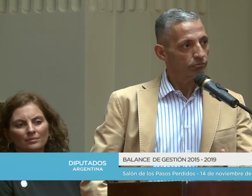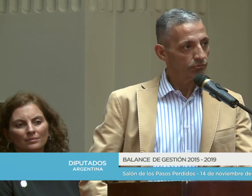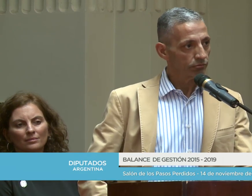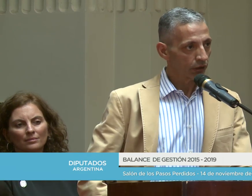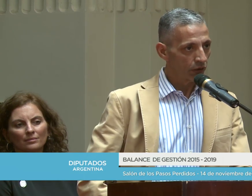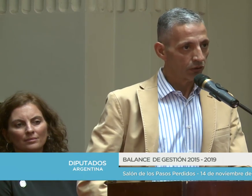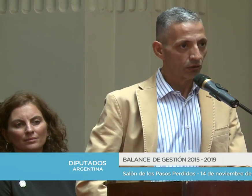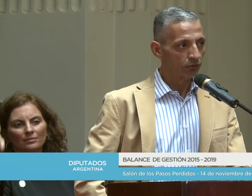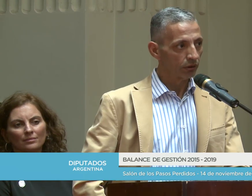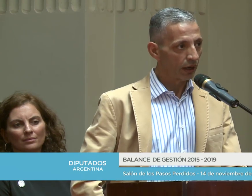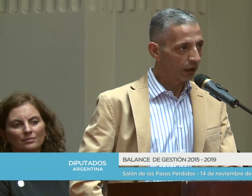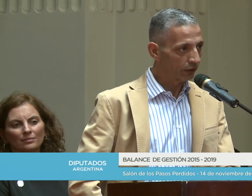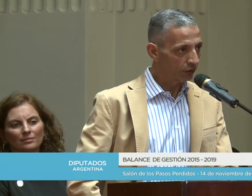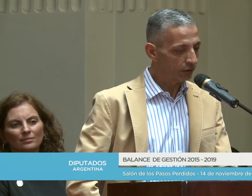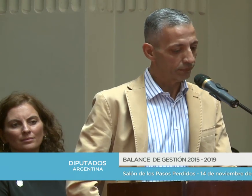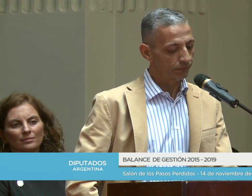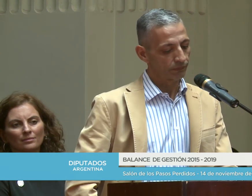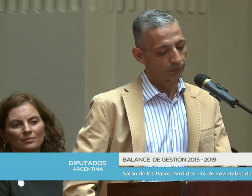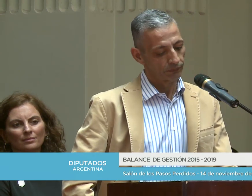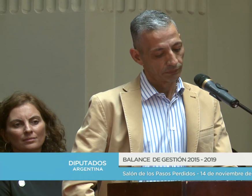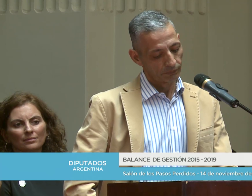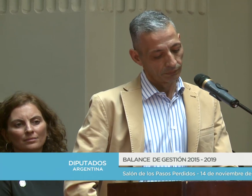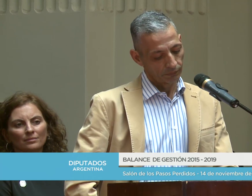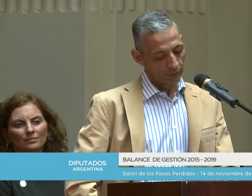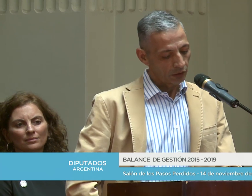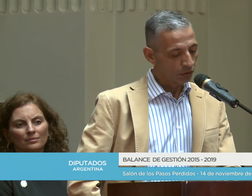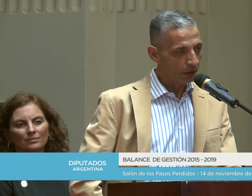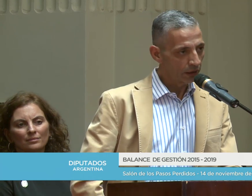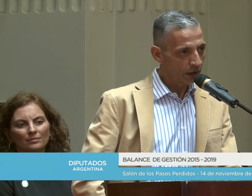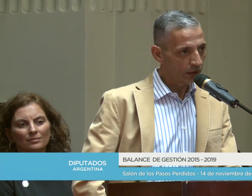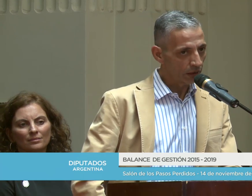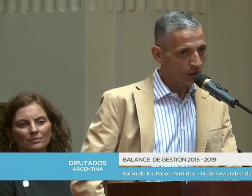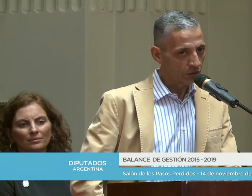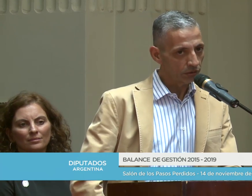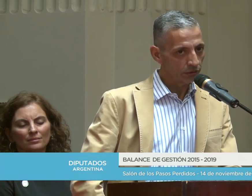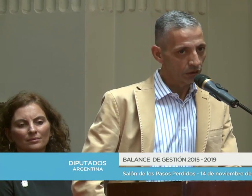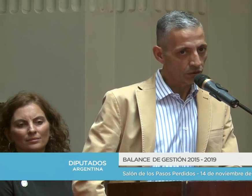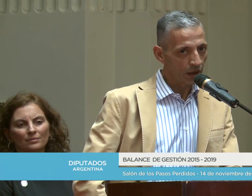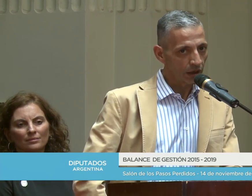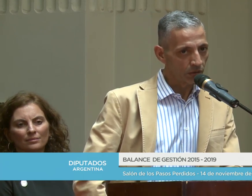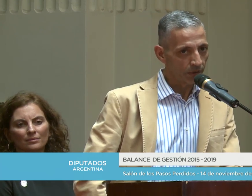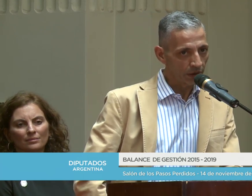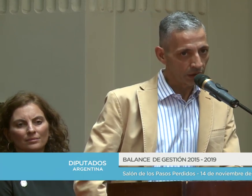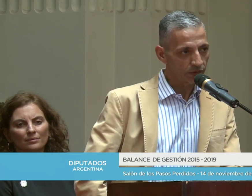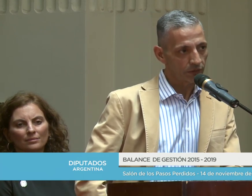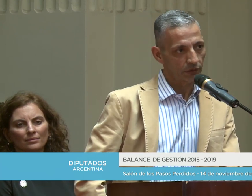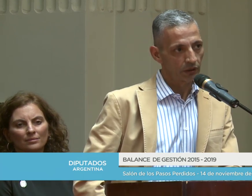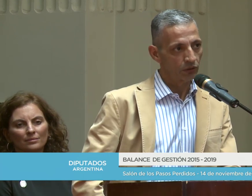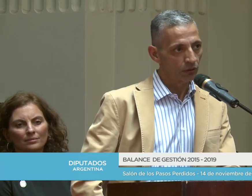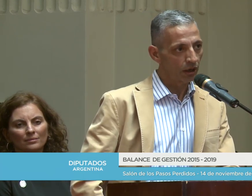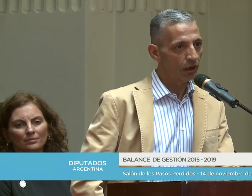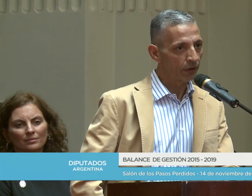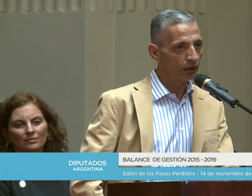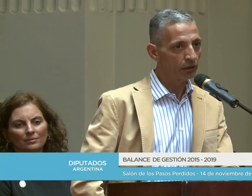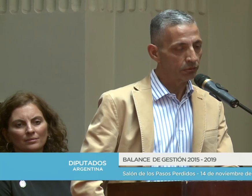eso quiero agradecer y convalidar el trabajo de todas las compañeras de